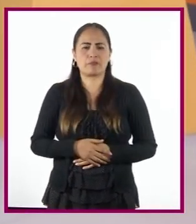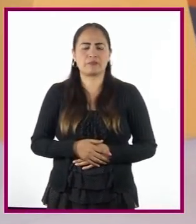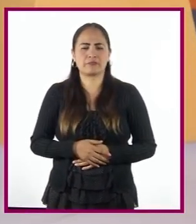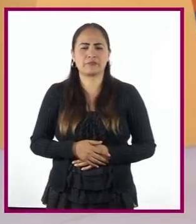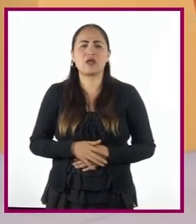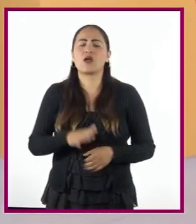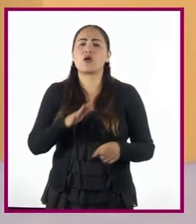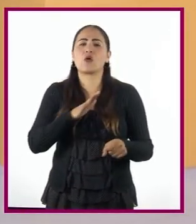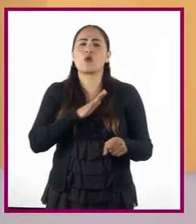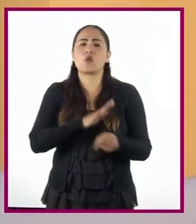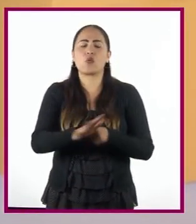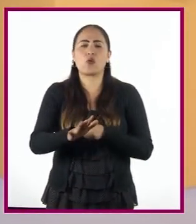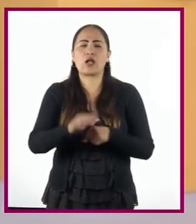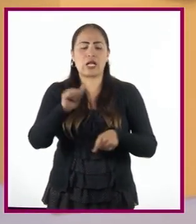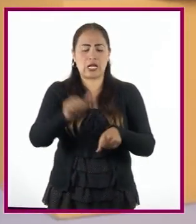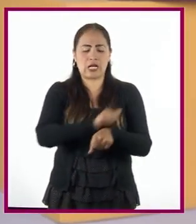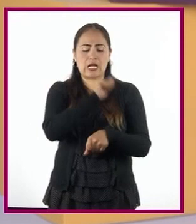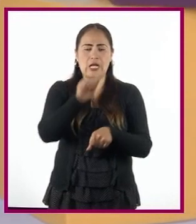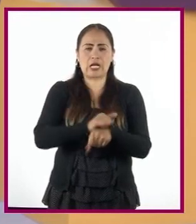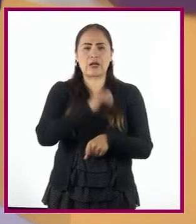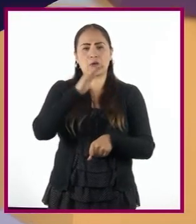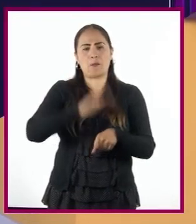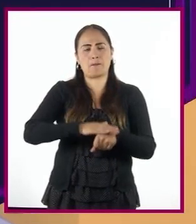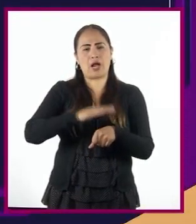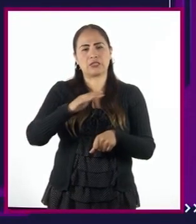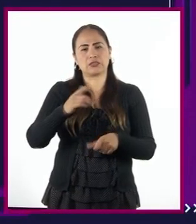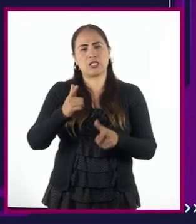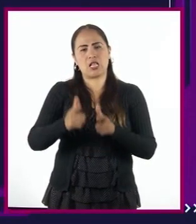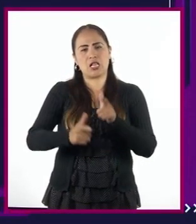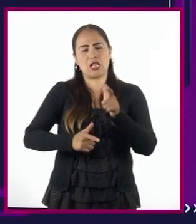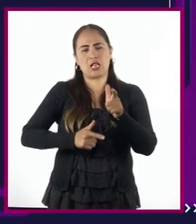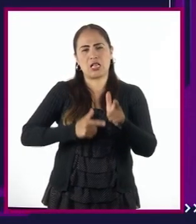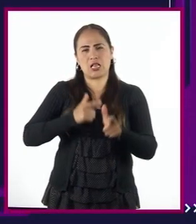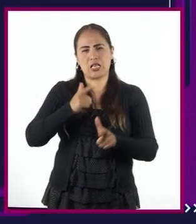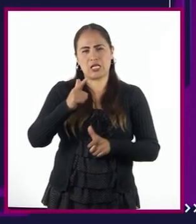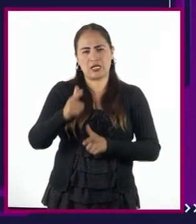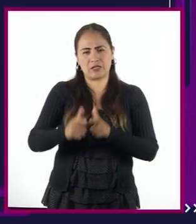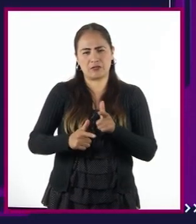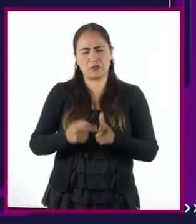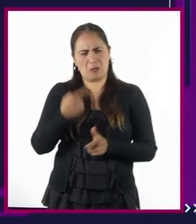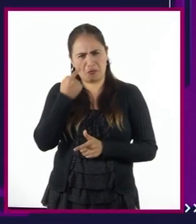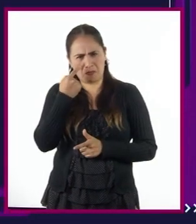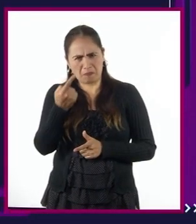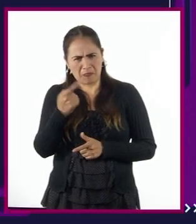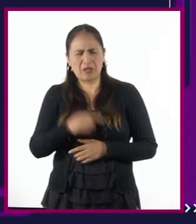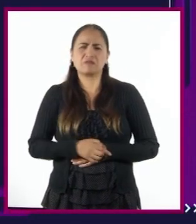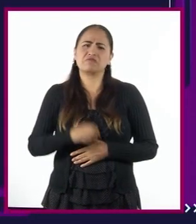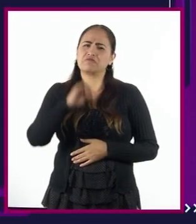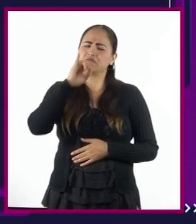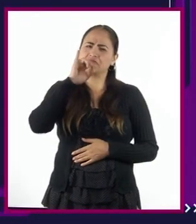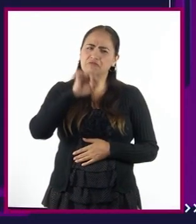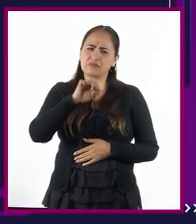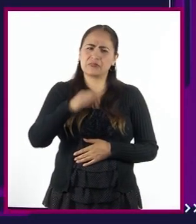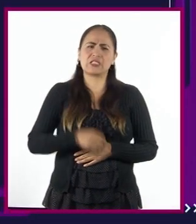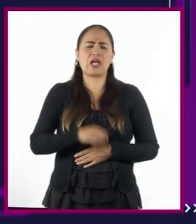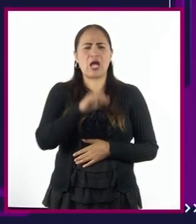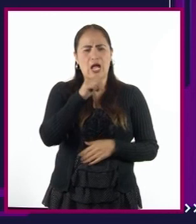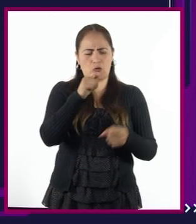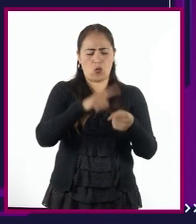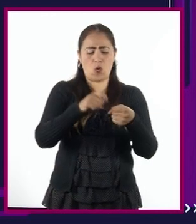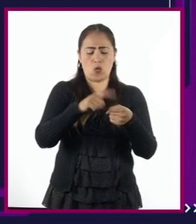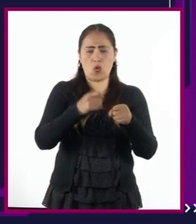gráfica corresponde al vehículo más lento? Podemos ver que la mayoría de los segmentos de la gráfica